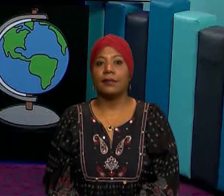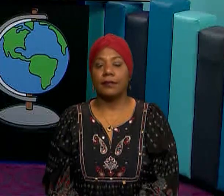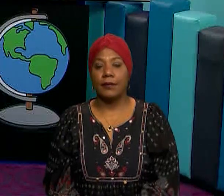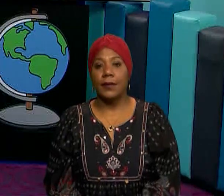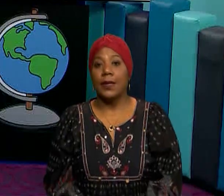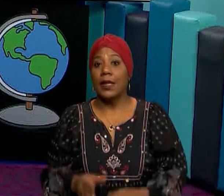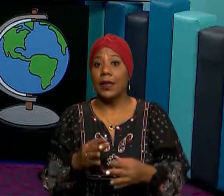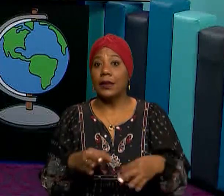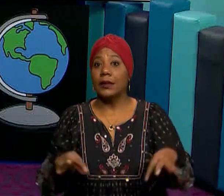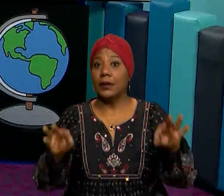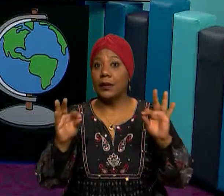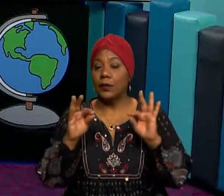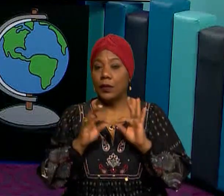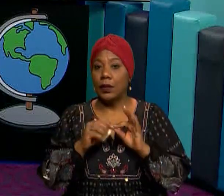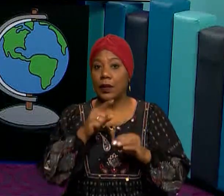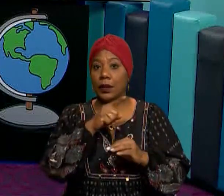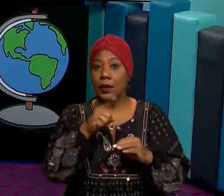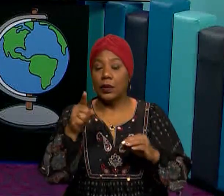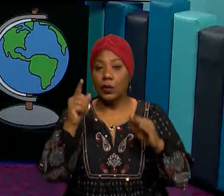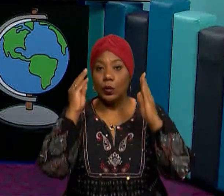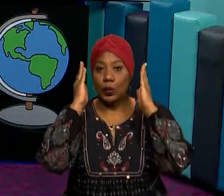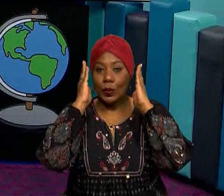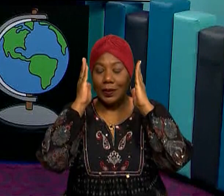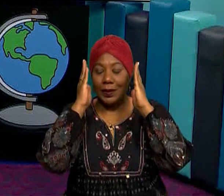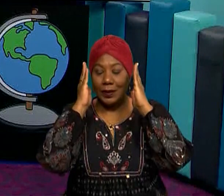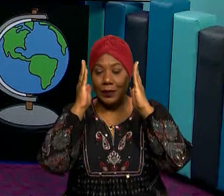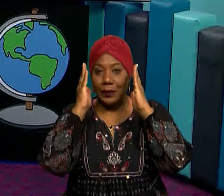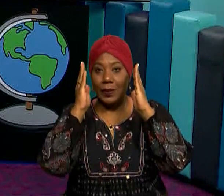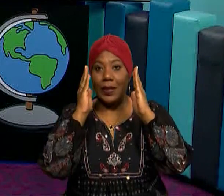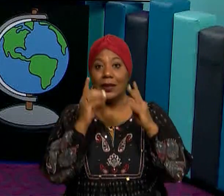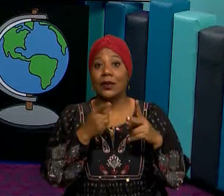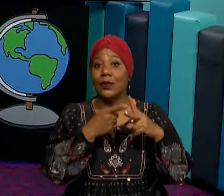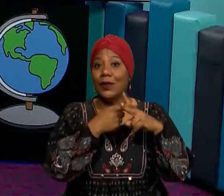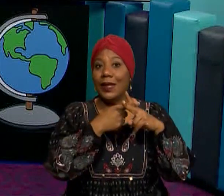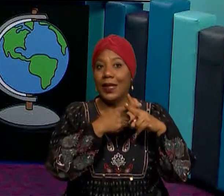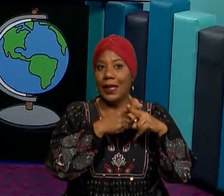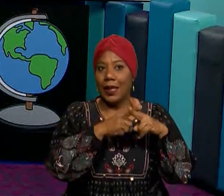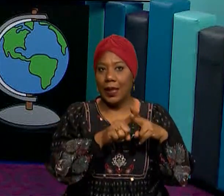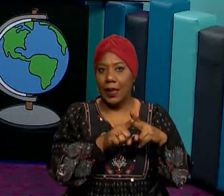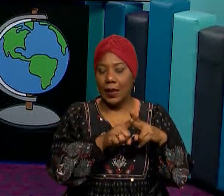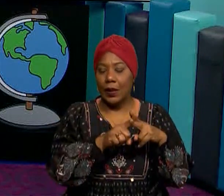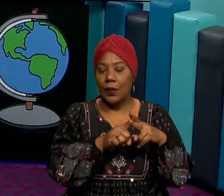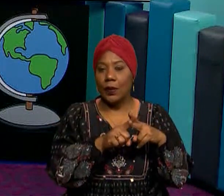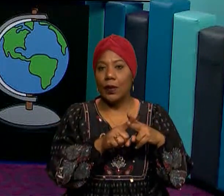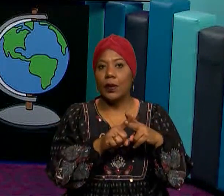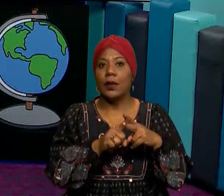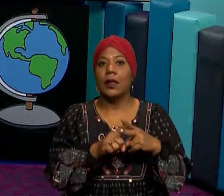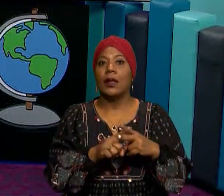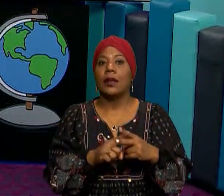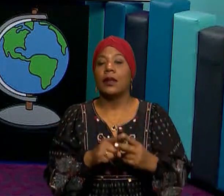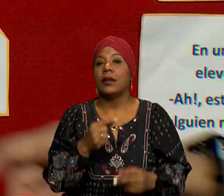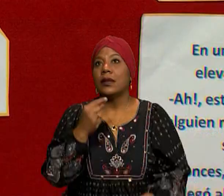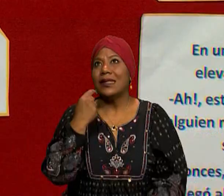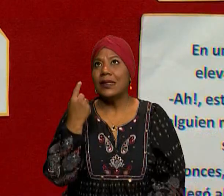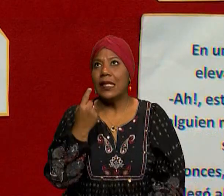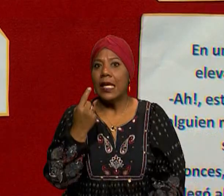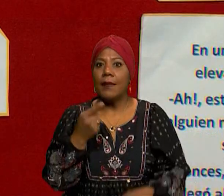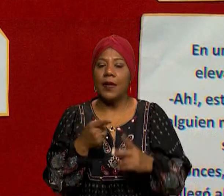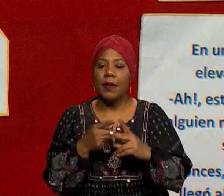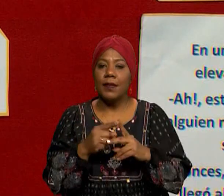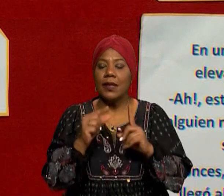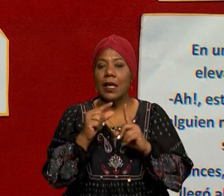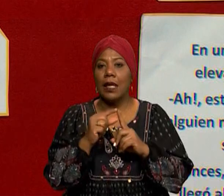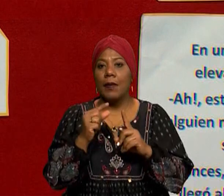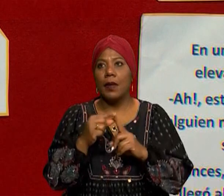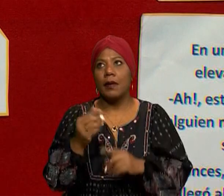que destacar que los inicios de los cuentos se colocan, pueden colocarse. Había una vez,